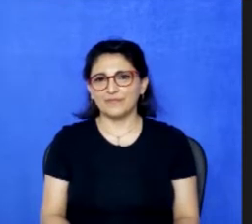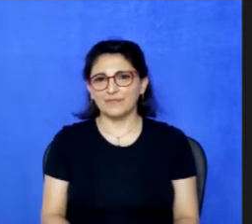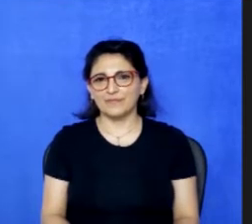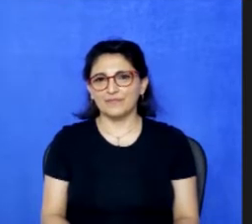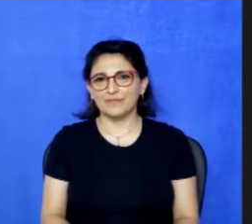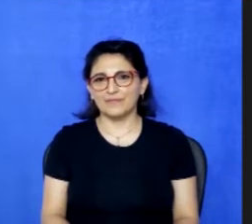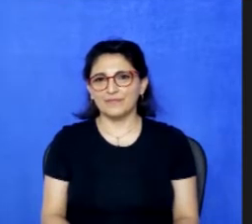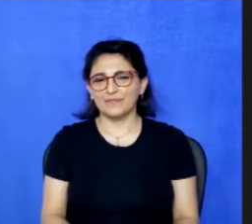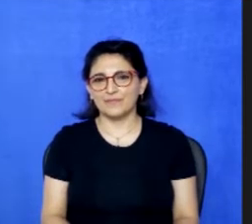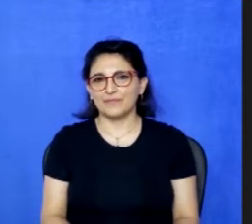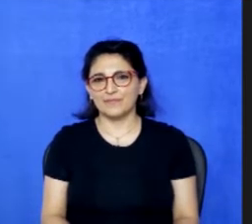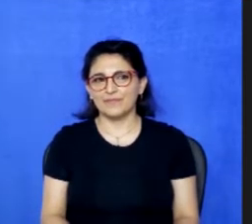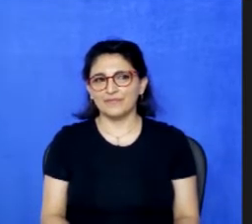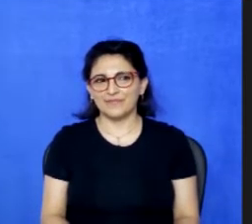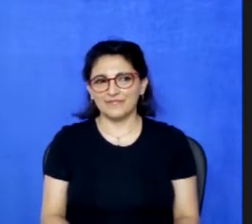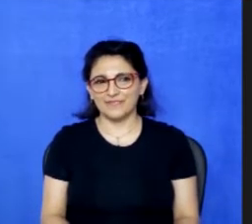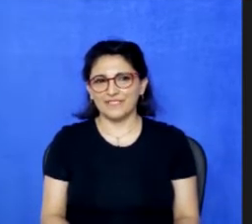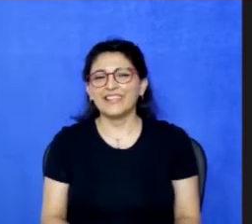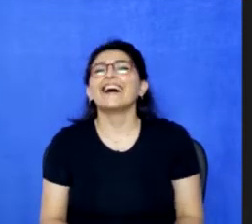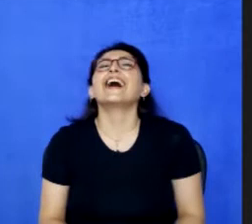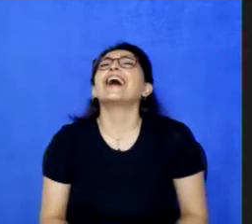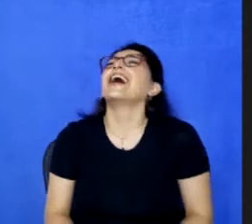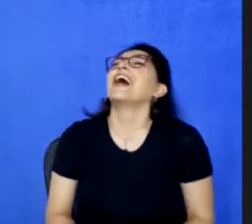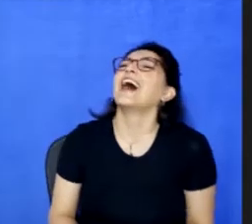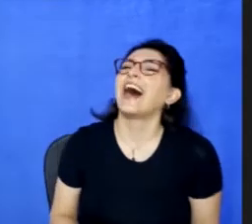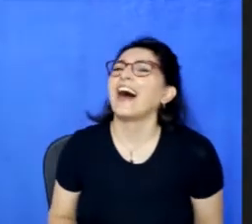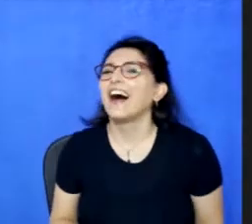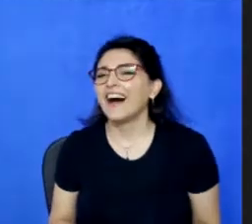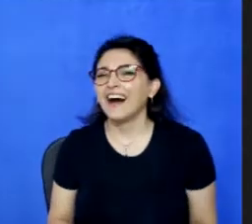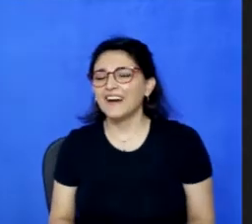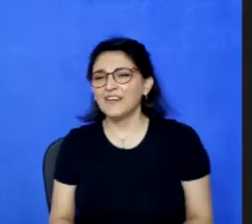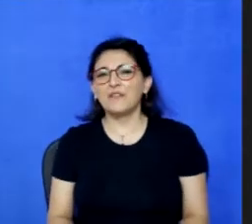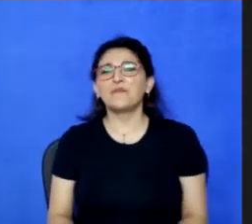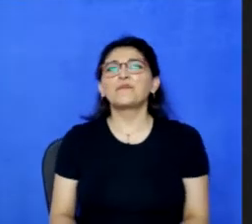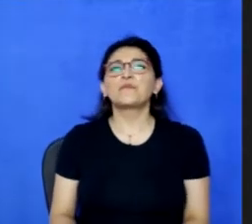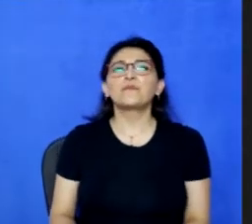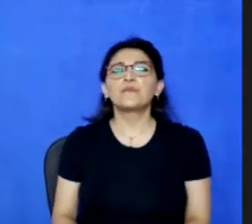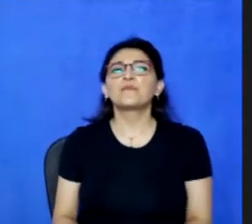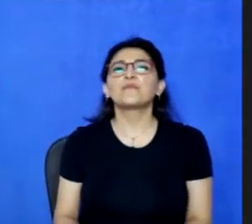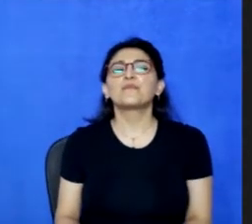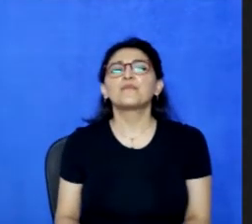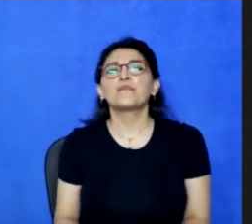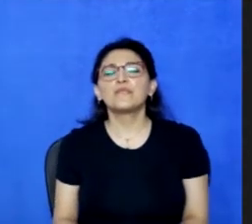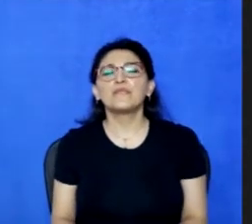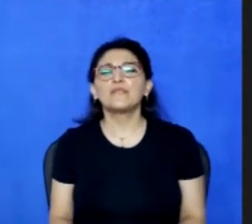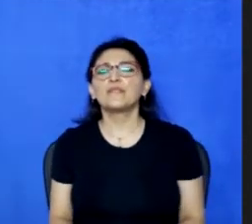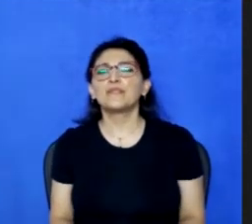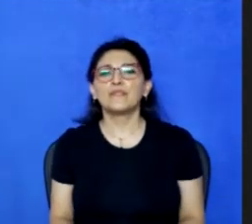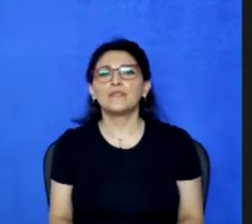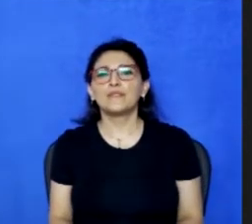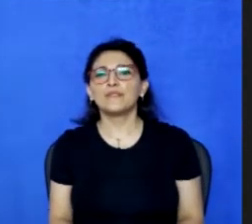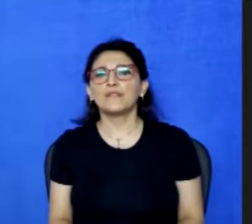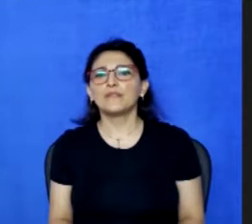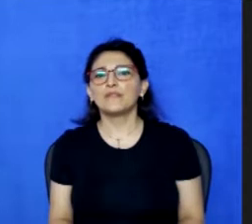me rompían la pelota porque tenía, no en ello, el trabajo, que la gente por tropo comen también el sábado de la